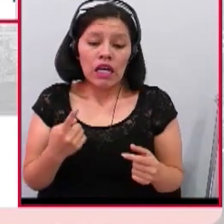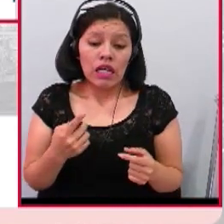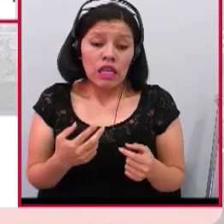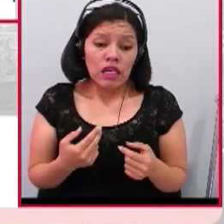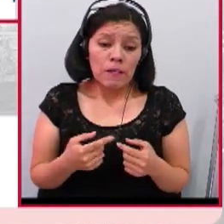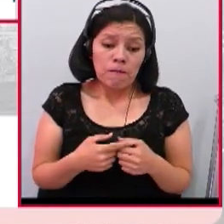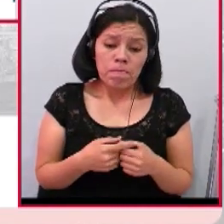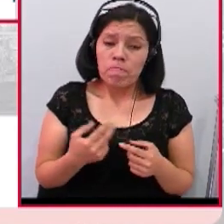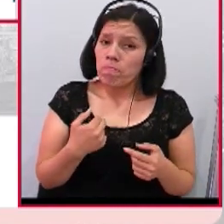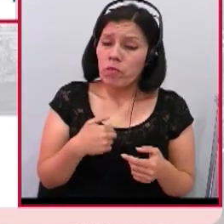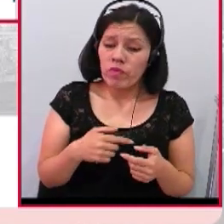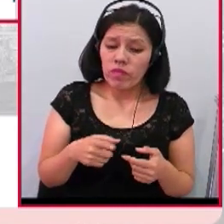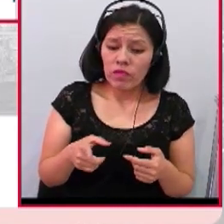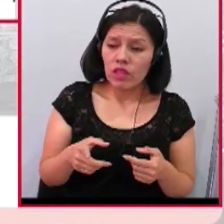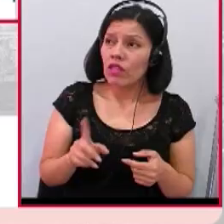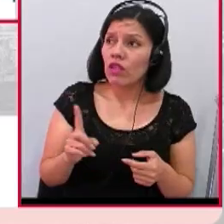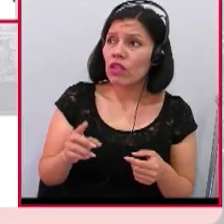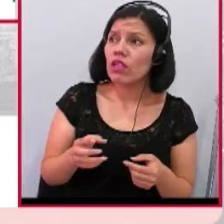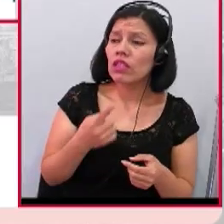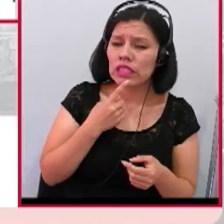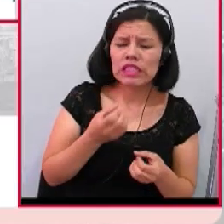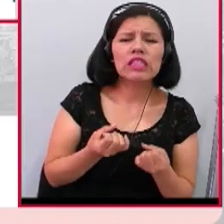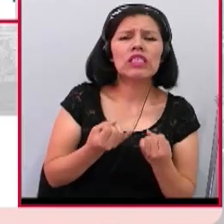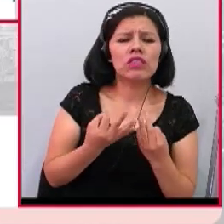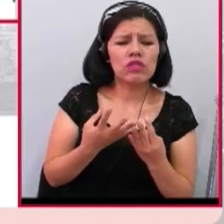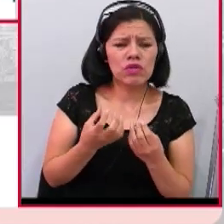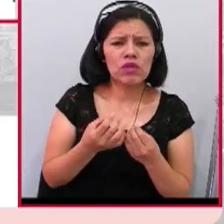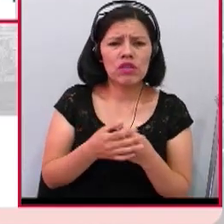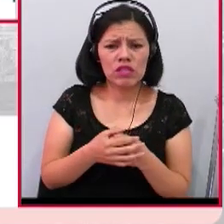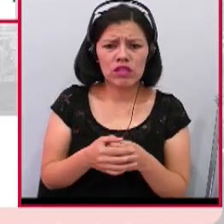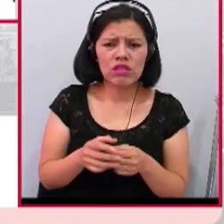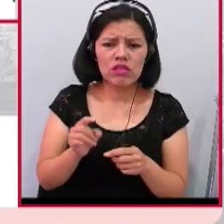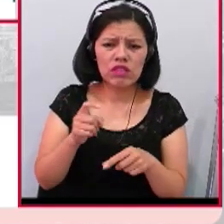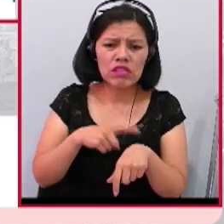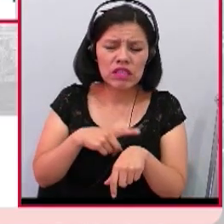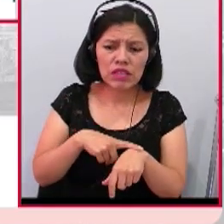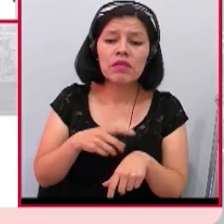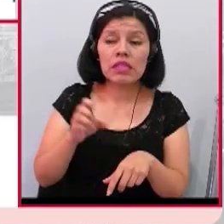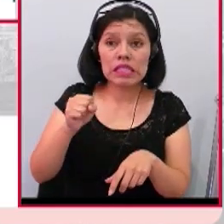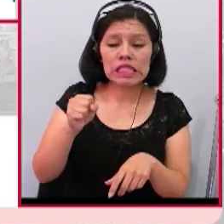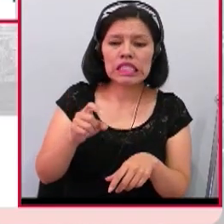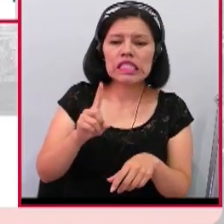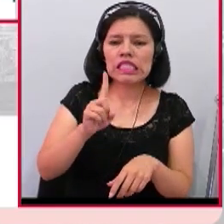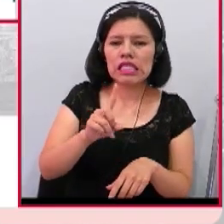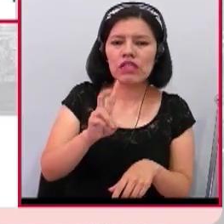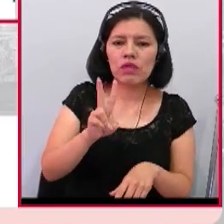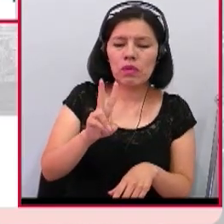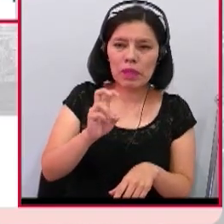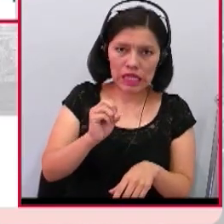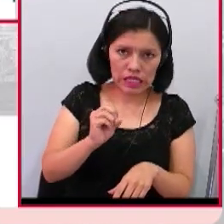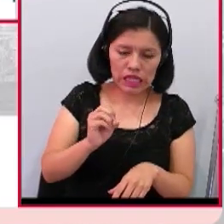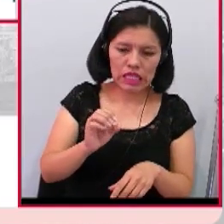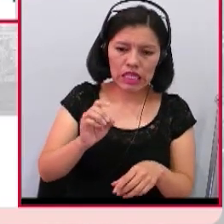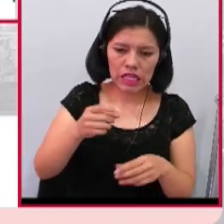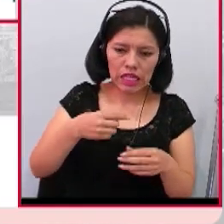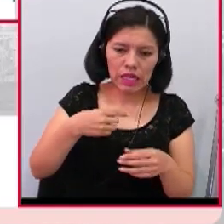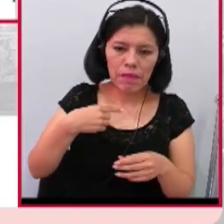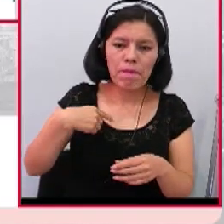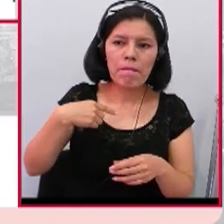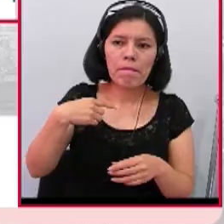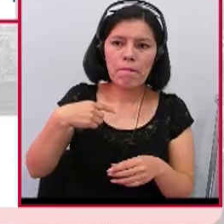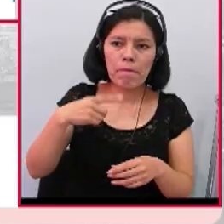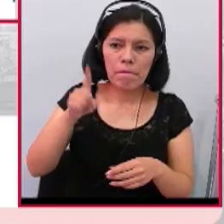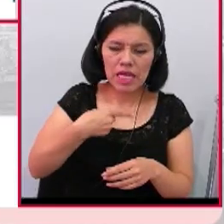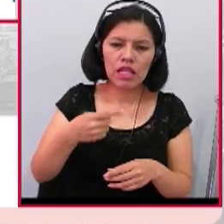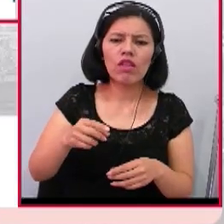de cobre. No indican exactamente el tiempo, pero sí 120.000 toneladas, ¿no? Y indica